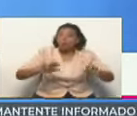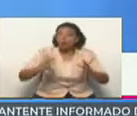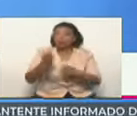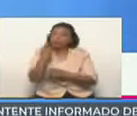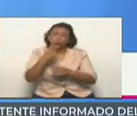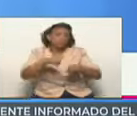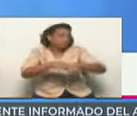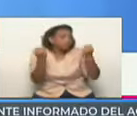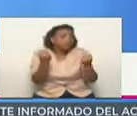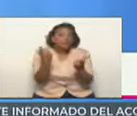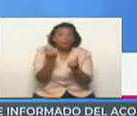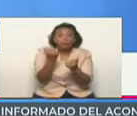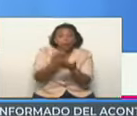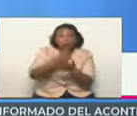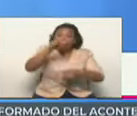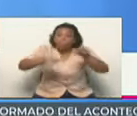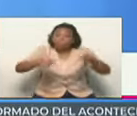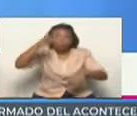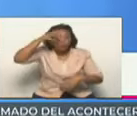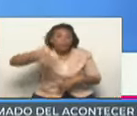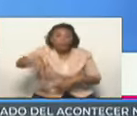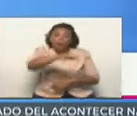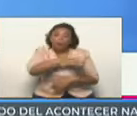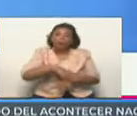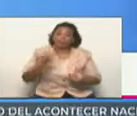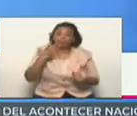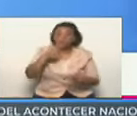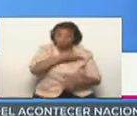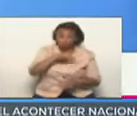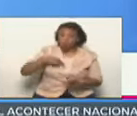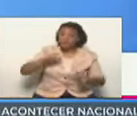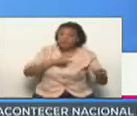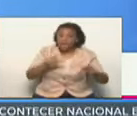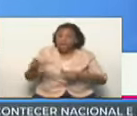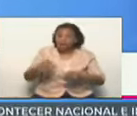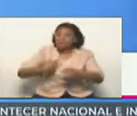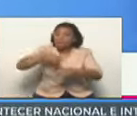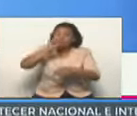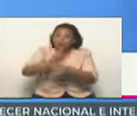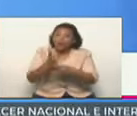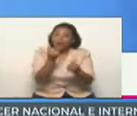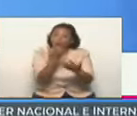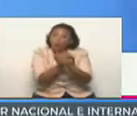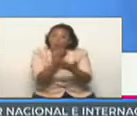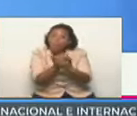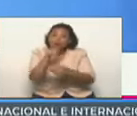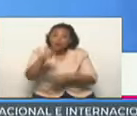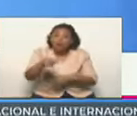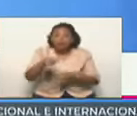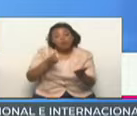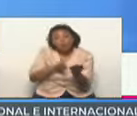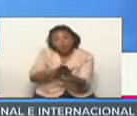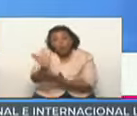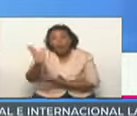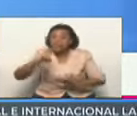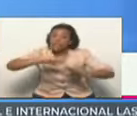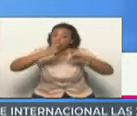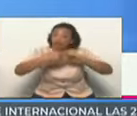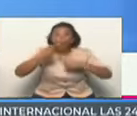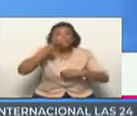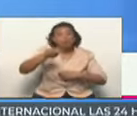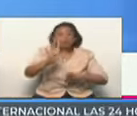daño económico a la economía. Ya nosotros sacamos en lo fundamental a la economía de la diatriba y del conflicto